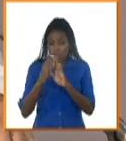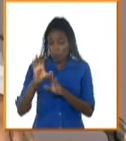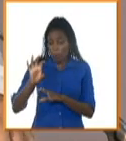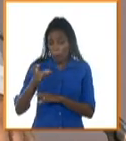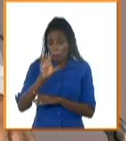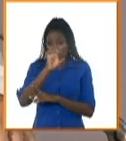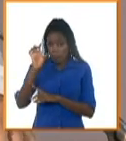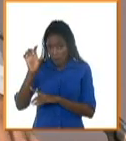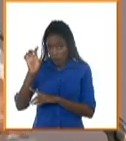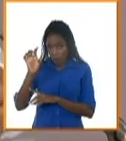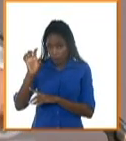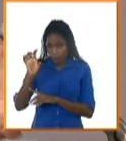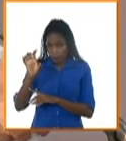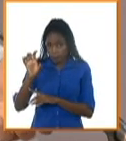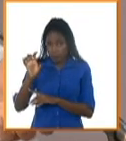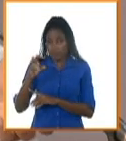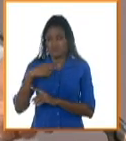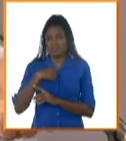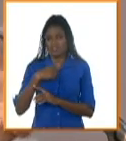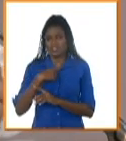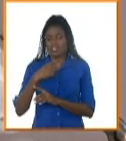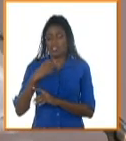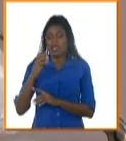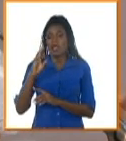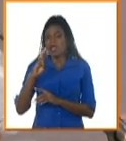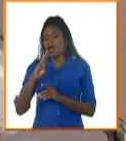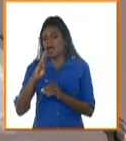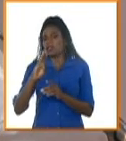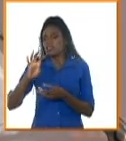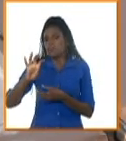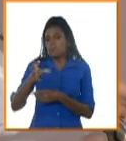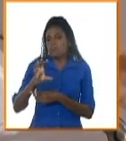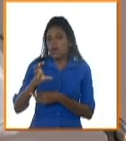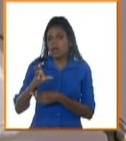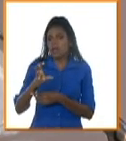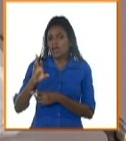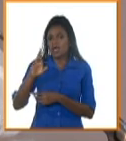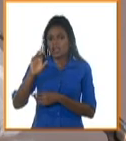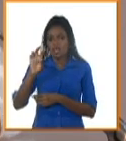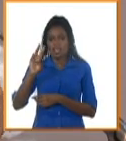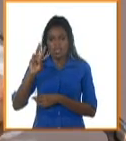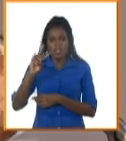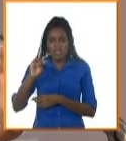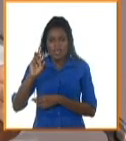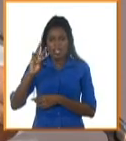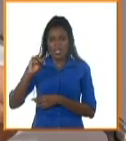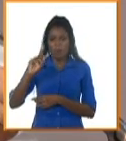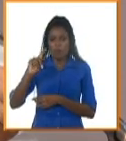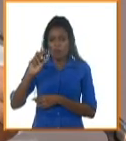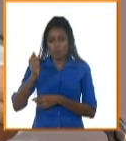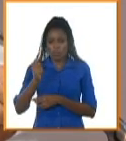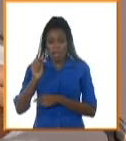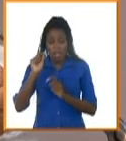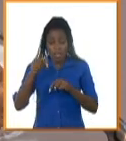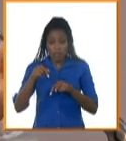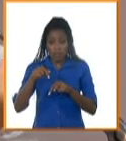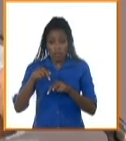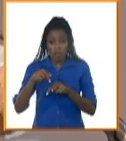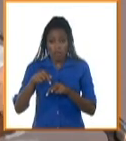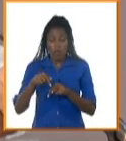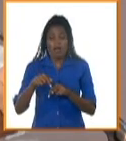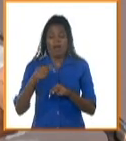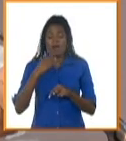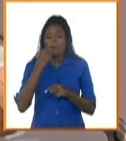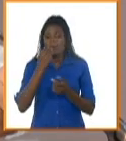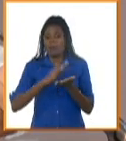la la banca remota en el caso de vandec es el Virtual vandec que es que